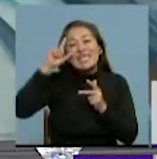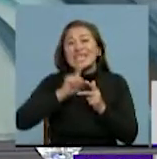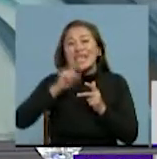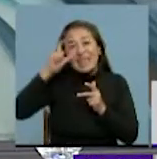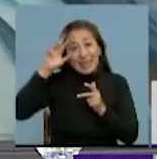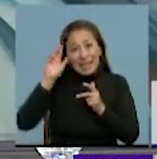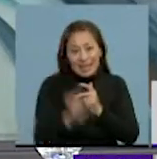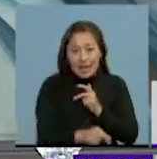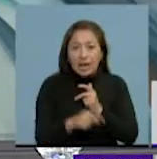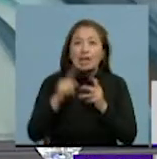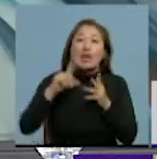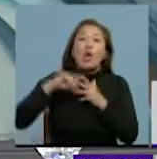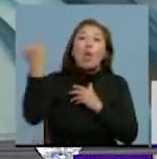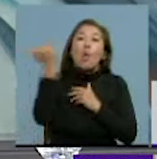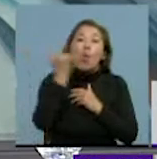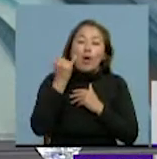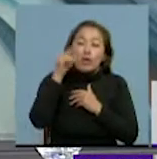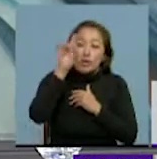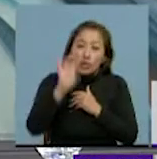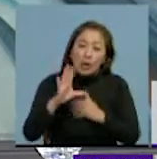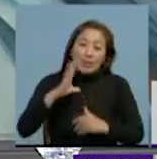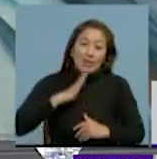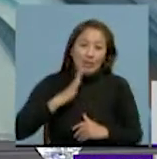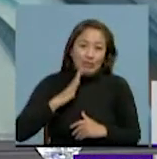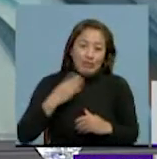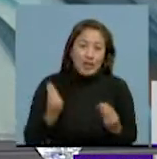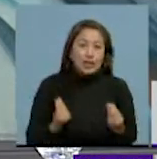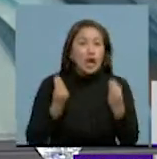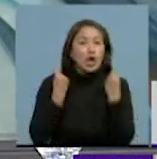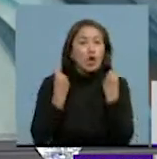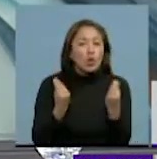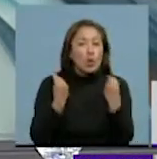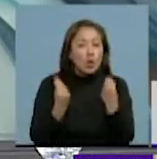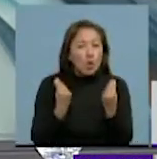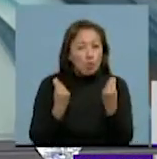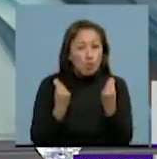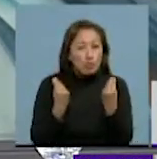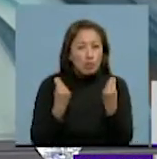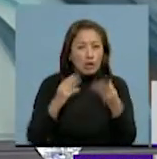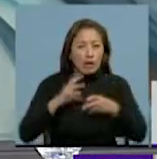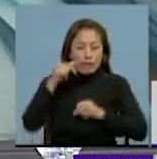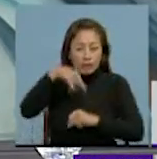jueves, y solo resta definir cómo va a ser la modalidad en la provincia.